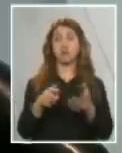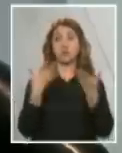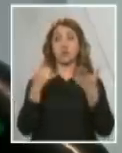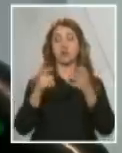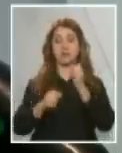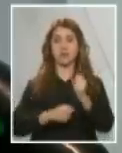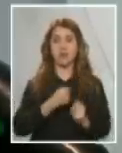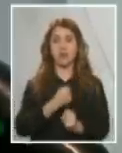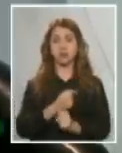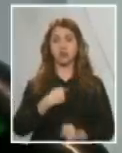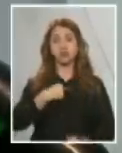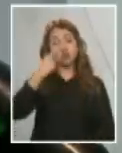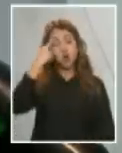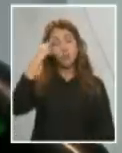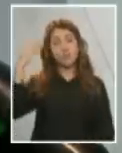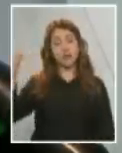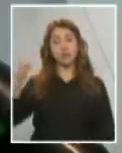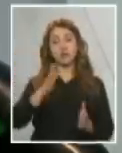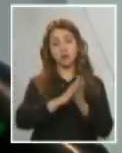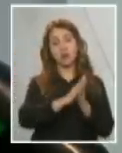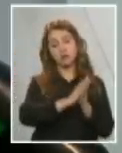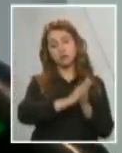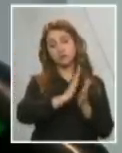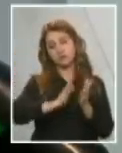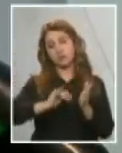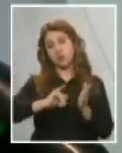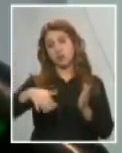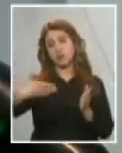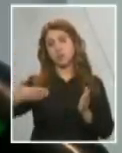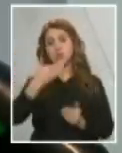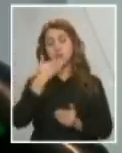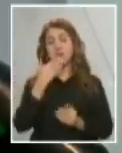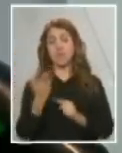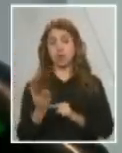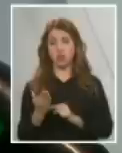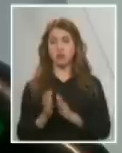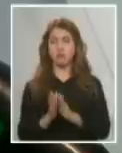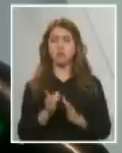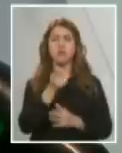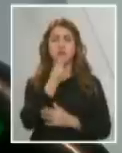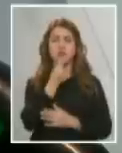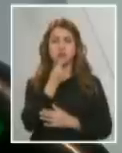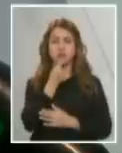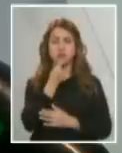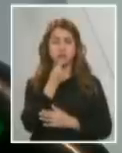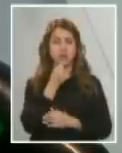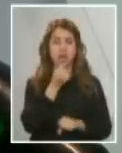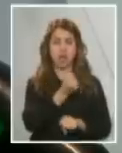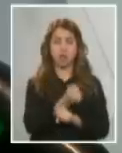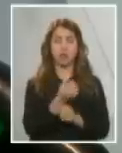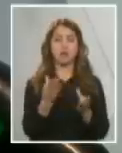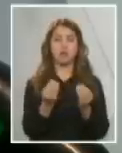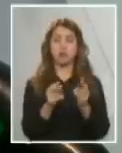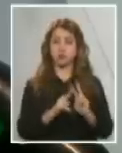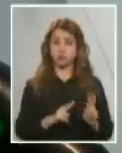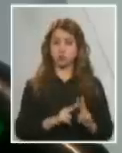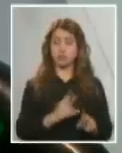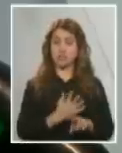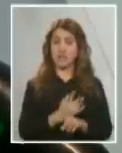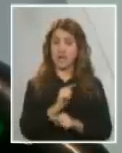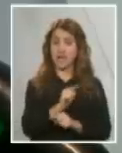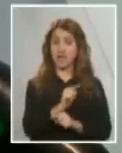y me imagino que en lo sucesivo también. Ahora la tecnología tiene tanta facilidad, tanta solución que hay